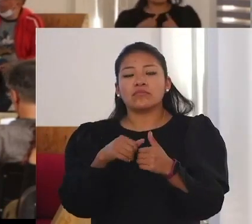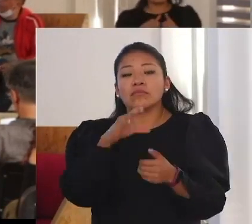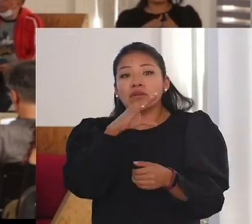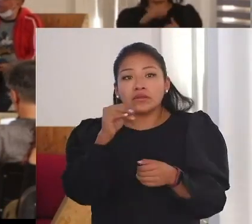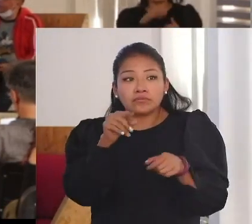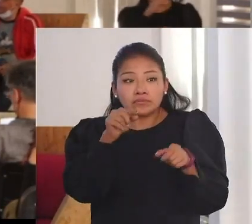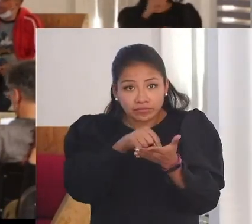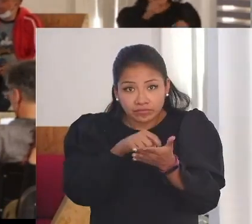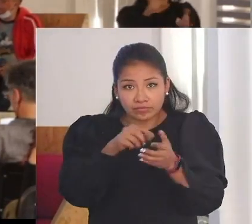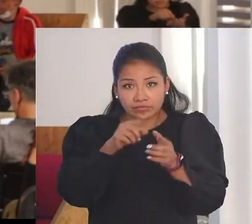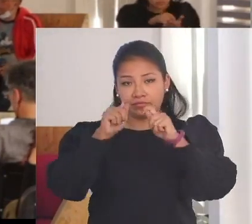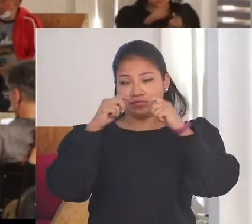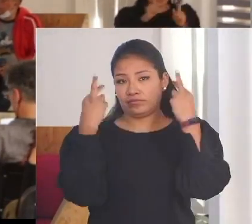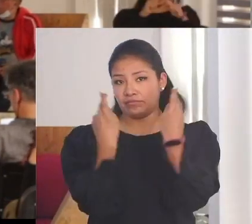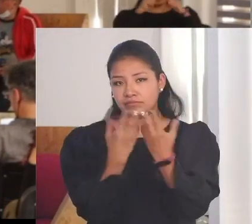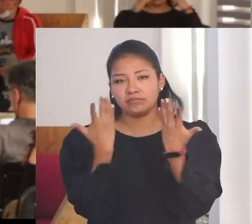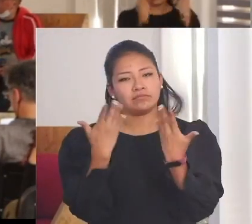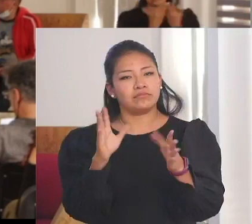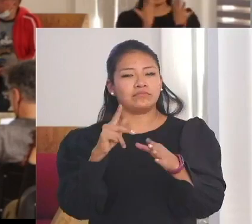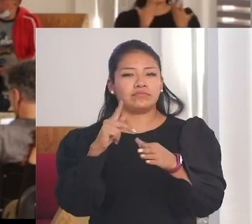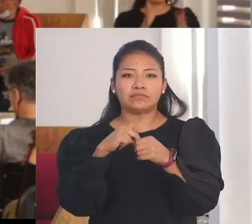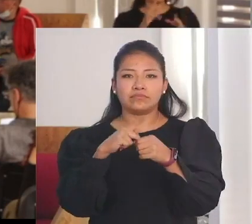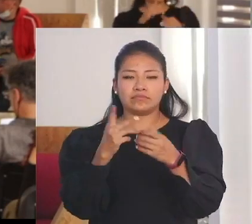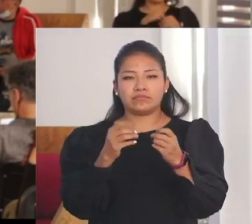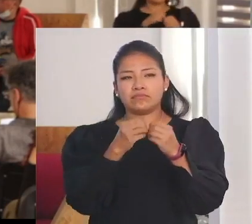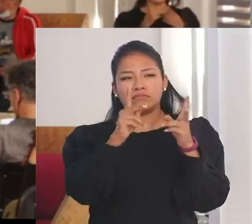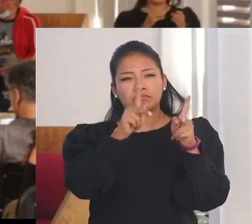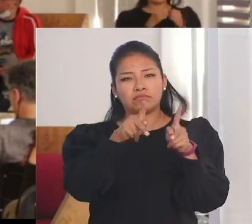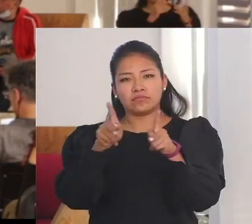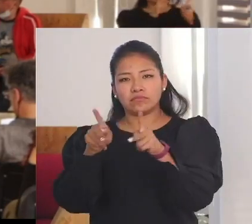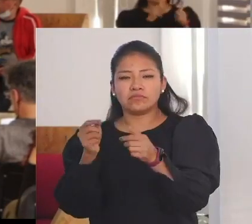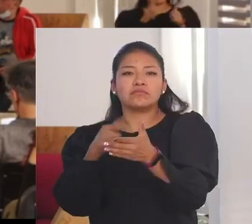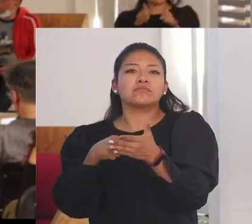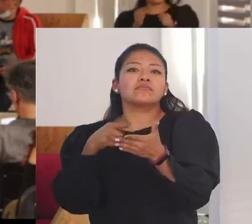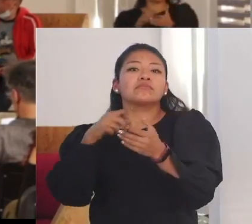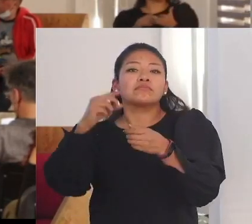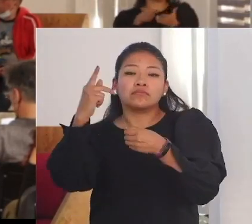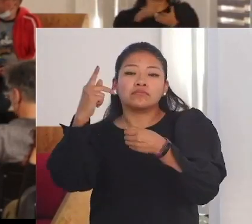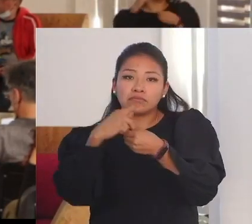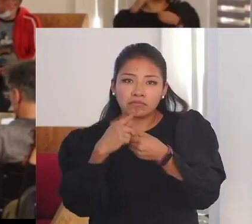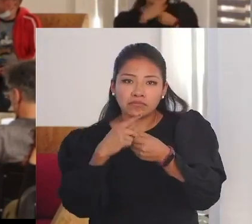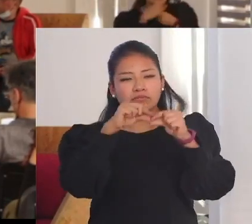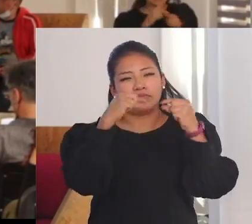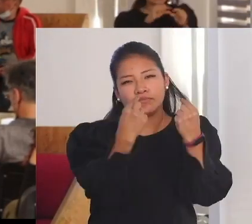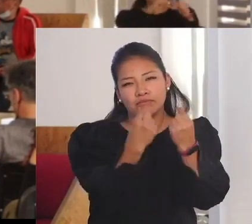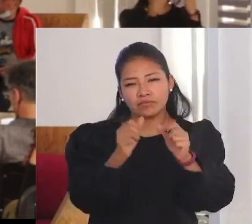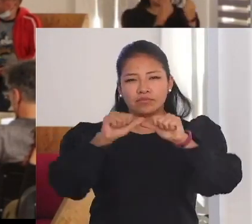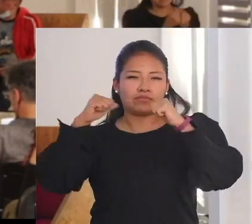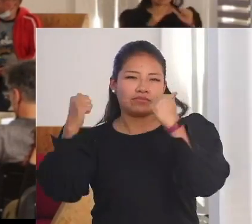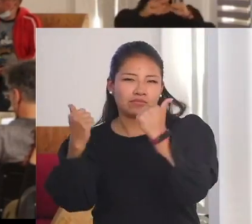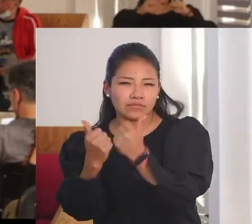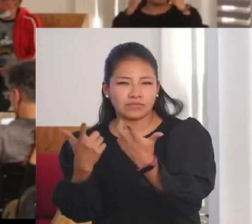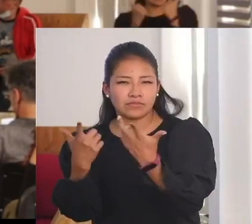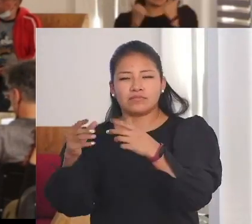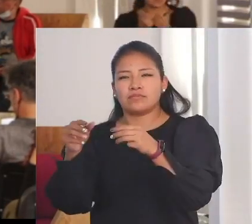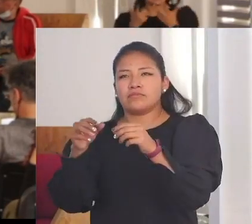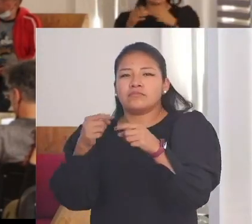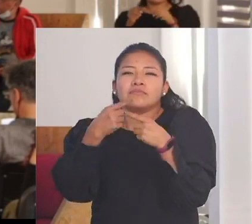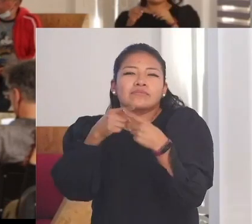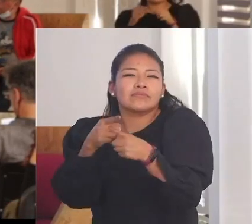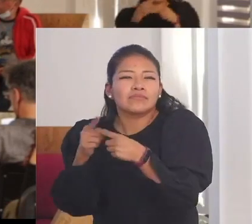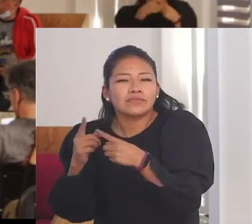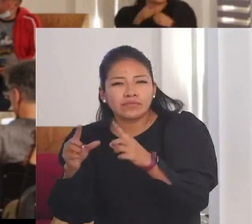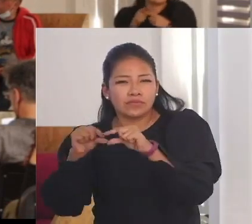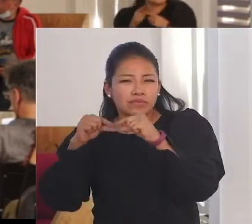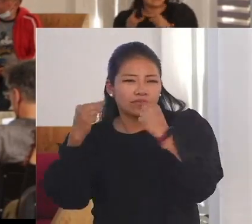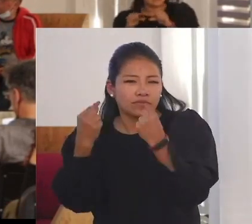colectivo personas que son de asociaciones de federaciones de movimientos personas vinculadas también de